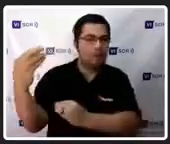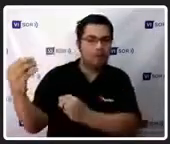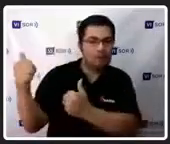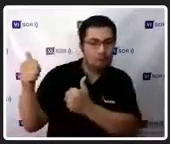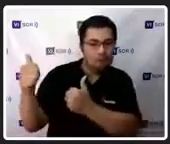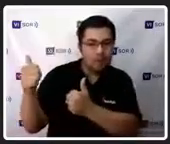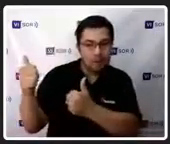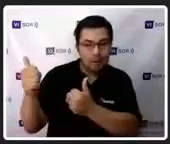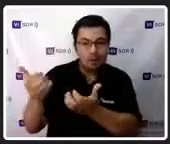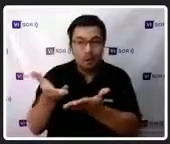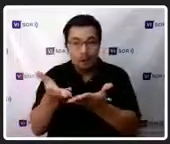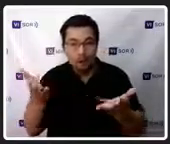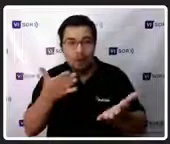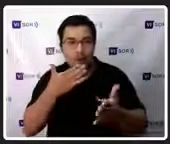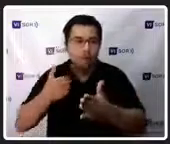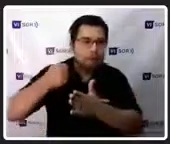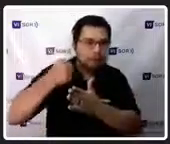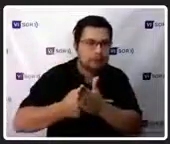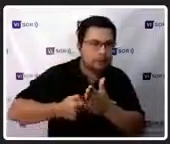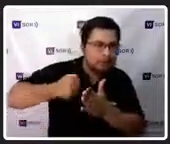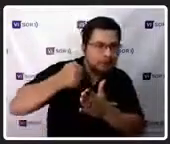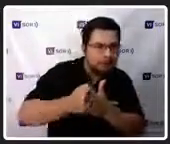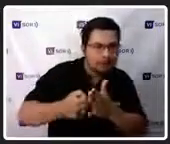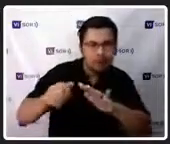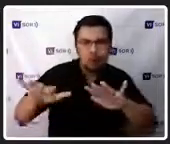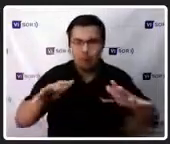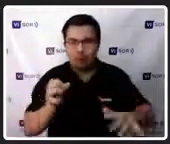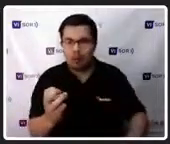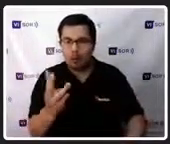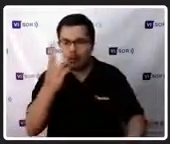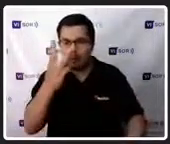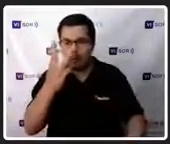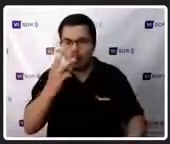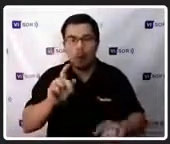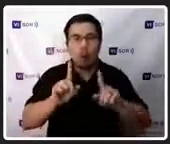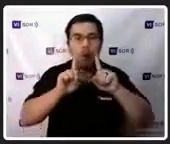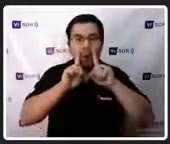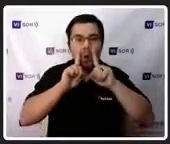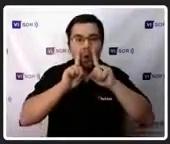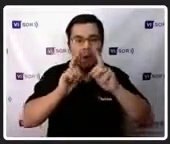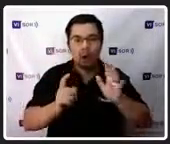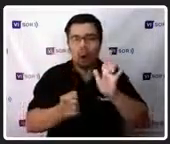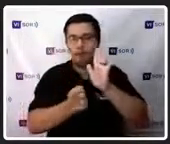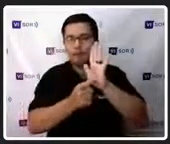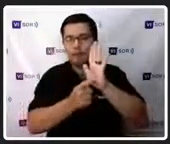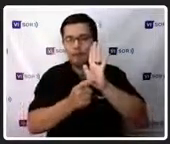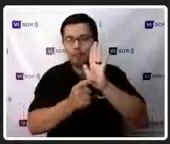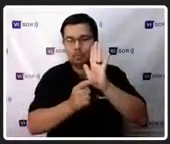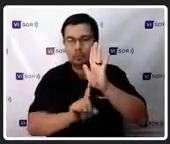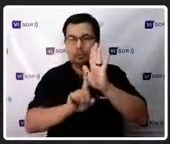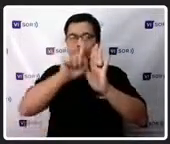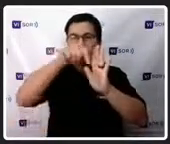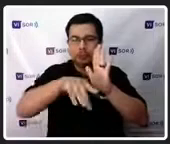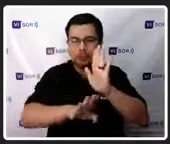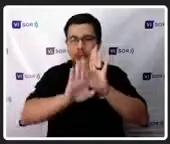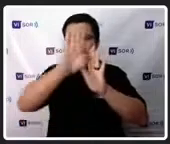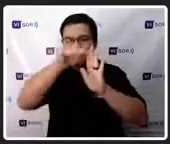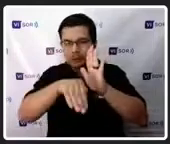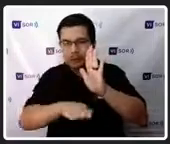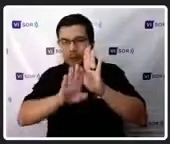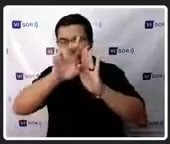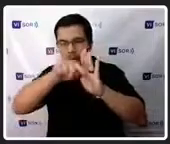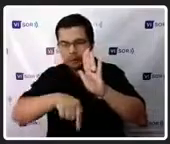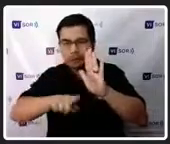también quieren estar. Entonces, tenemos entre tres hoteles, vamos así, nos vamos peleando los rankings. Entonces, de repente uno está en el uno, dos, tres. No nos movemos, somos los mismos tres que estamos ahí,